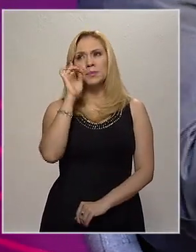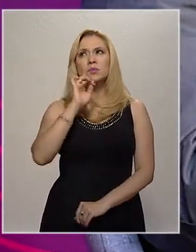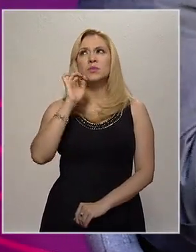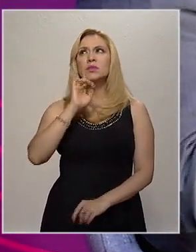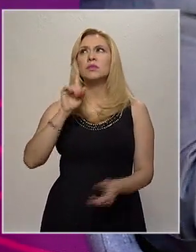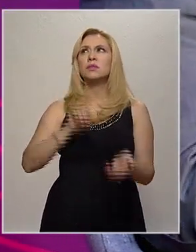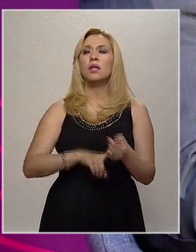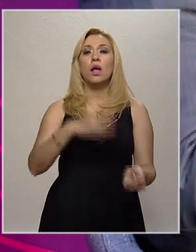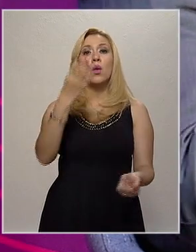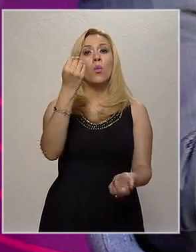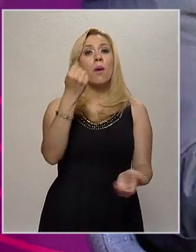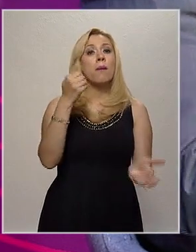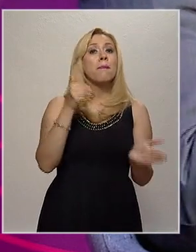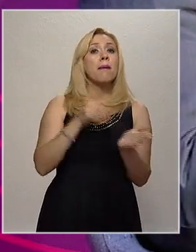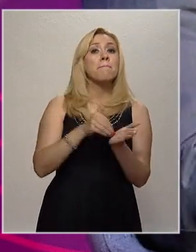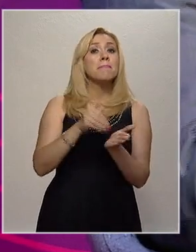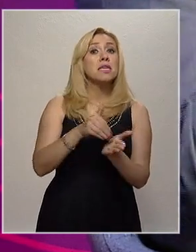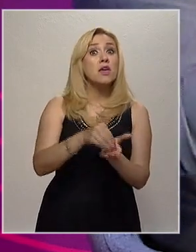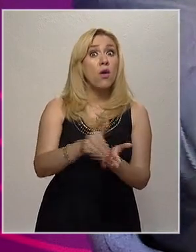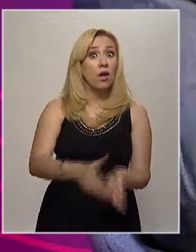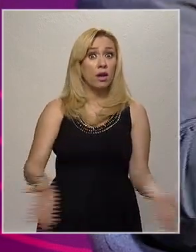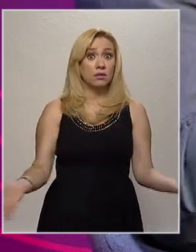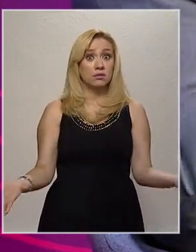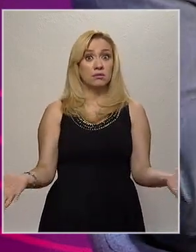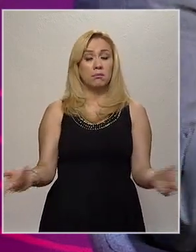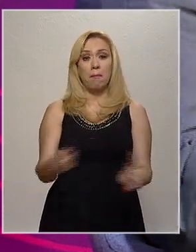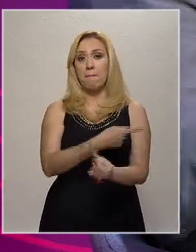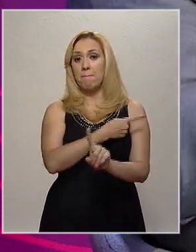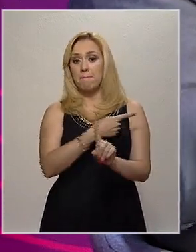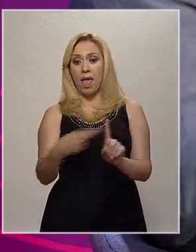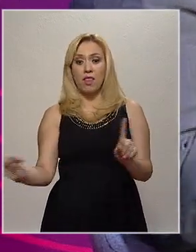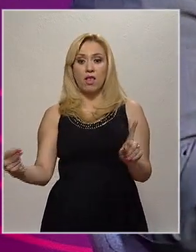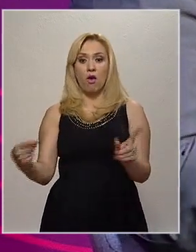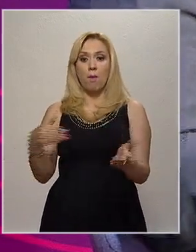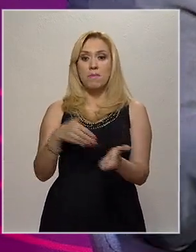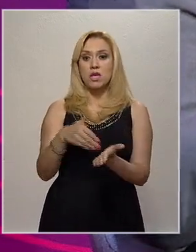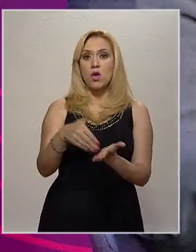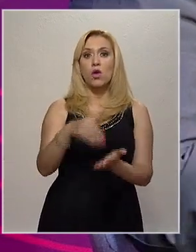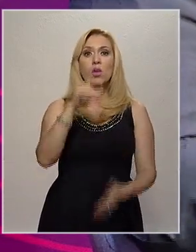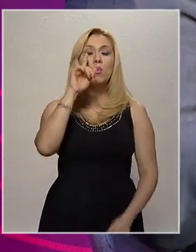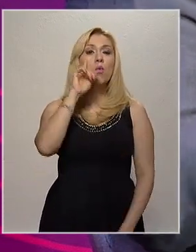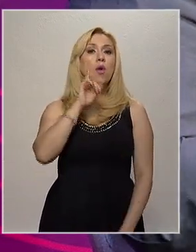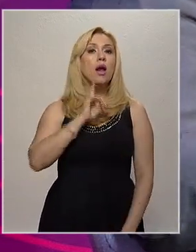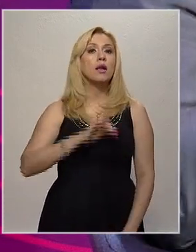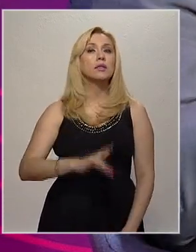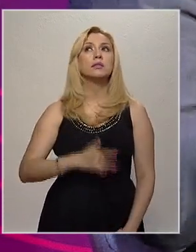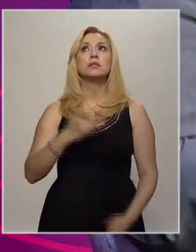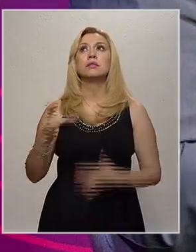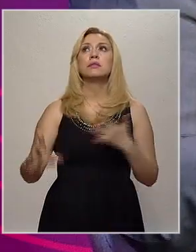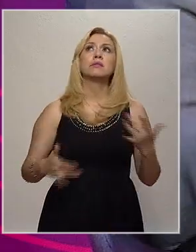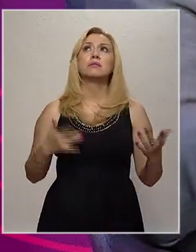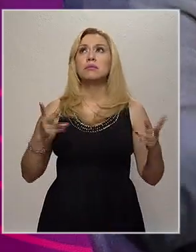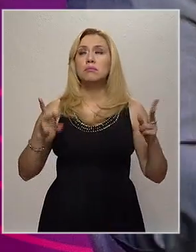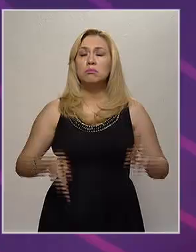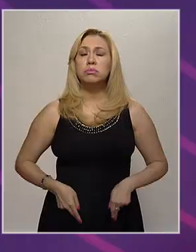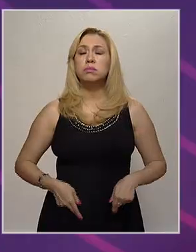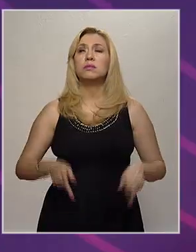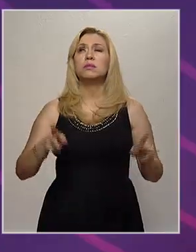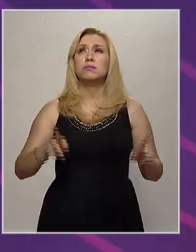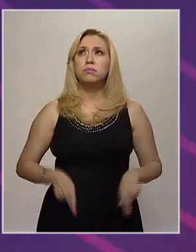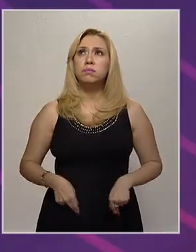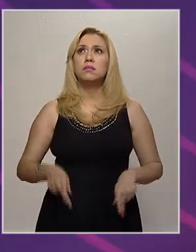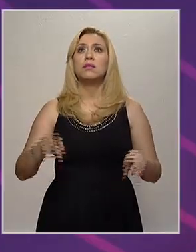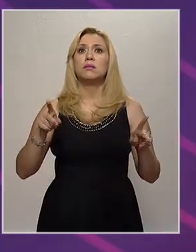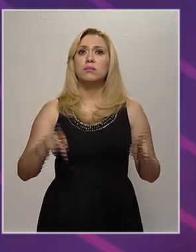de 9 millones. Es decir, estamos hablando de cerca de 500,000 de mujeres que vivieron escenarios de esterilización en nuestro